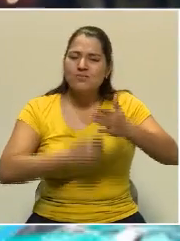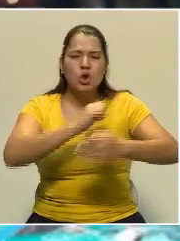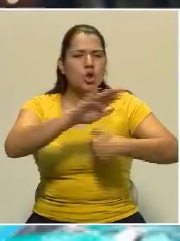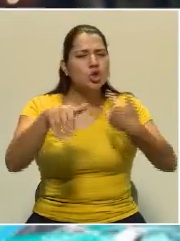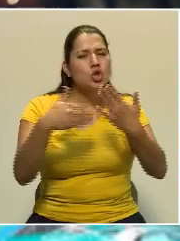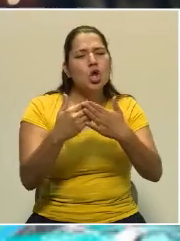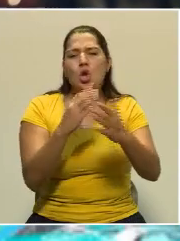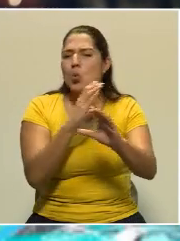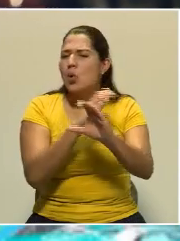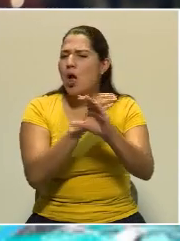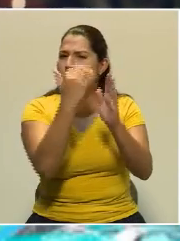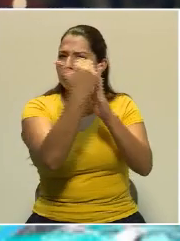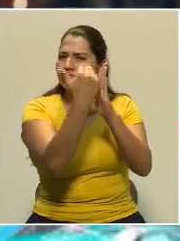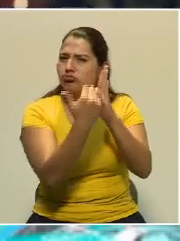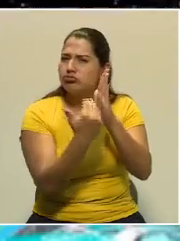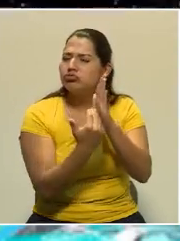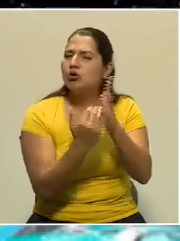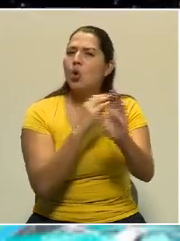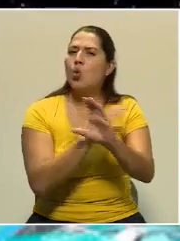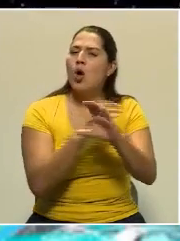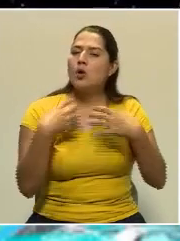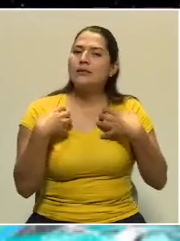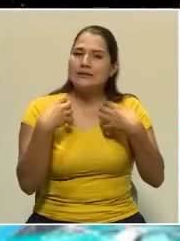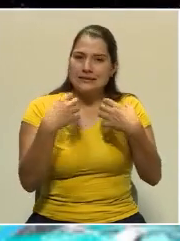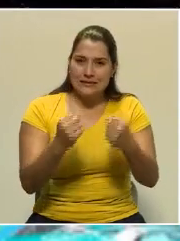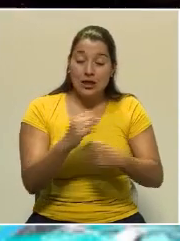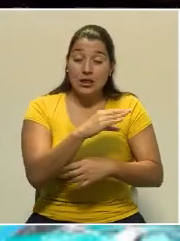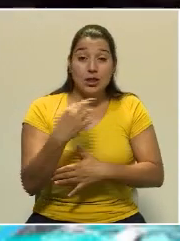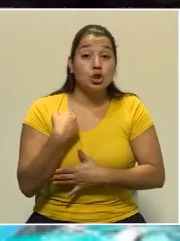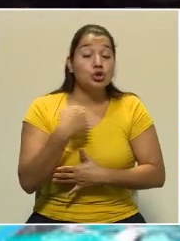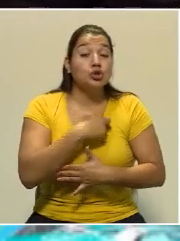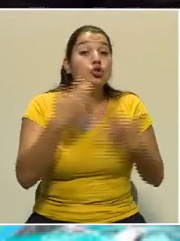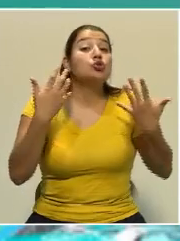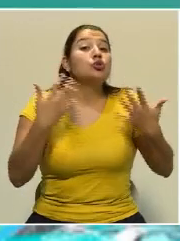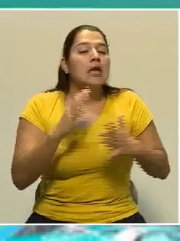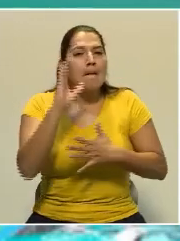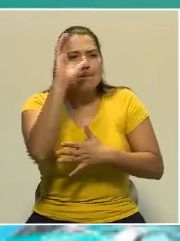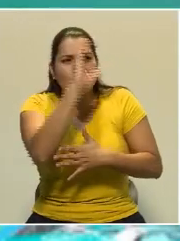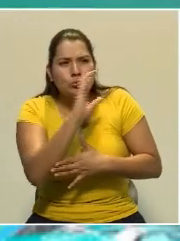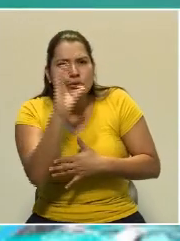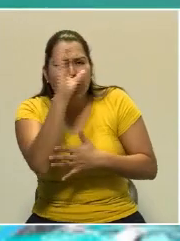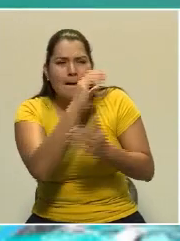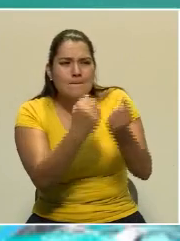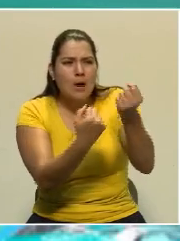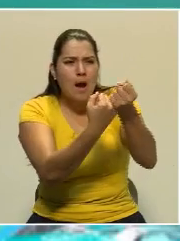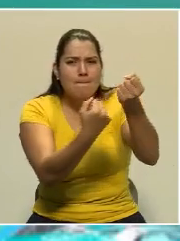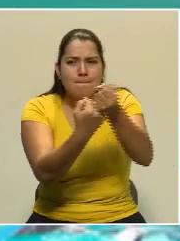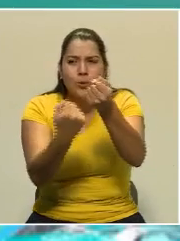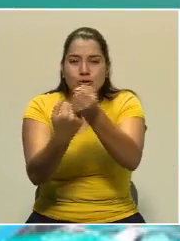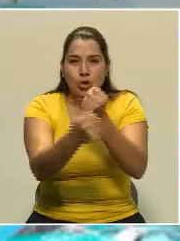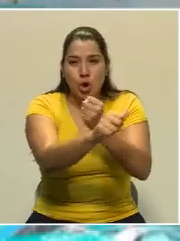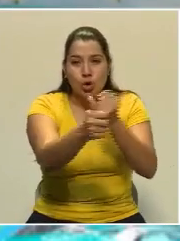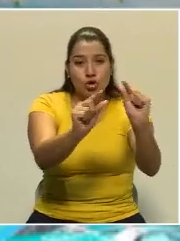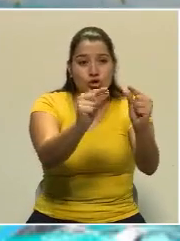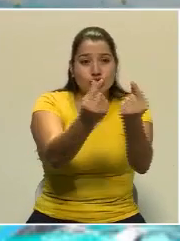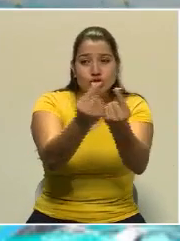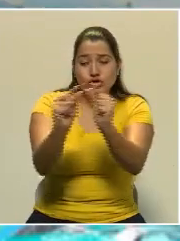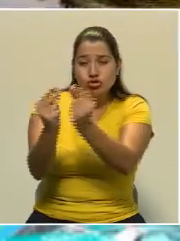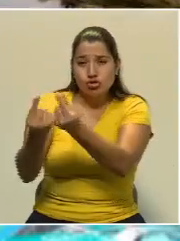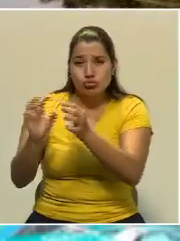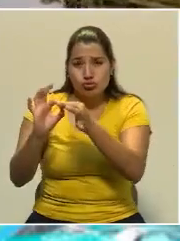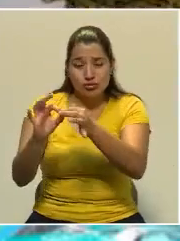los protocolos y hemos buscado de alguna manera el apoyo de todas las cámaras sectoriales y